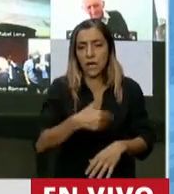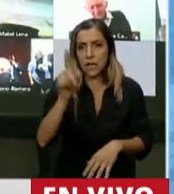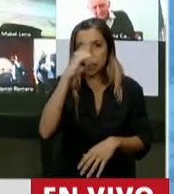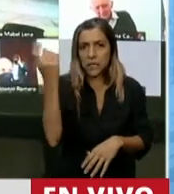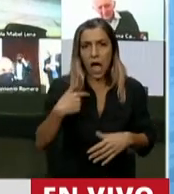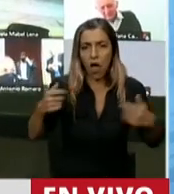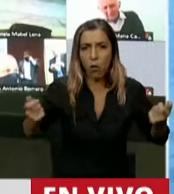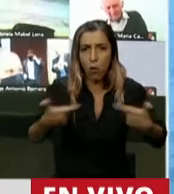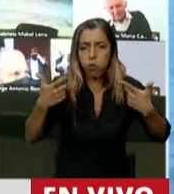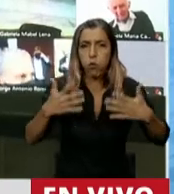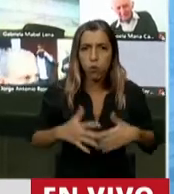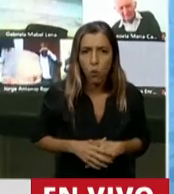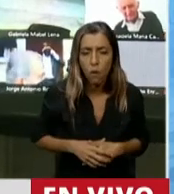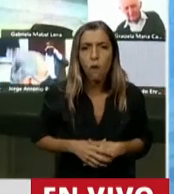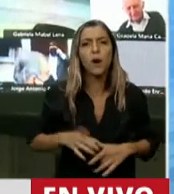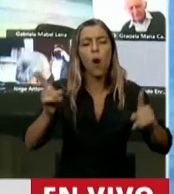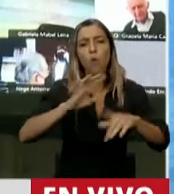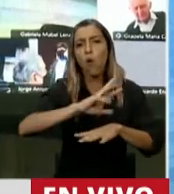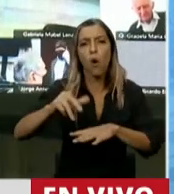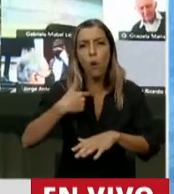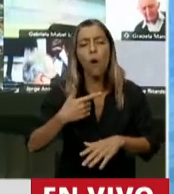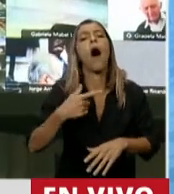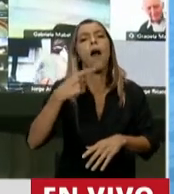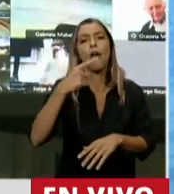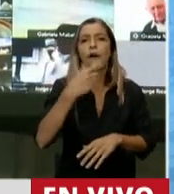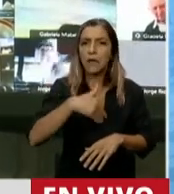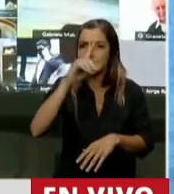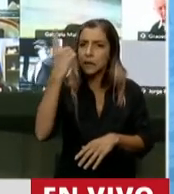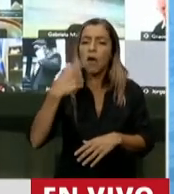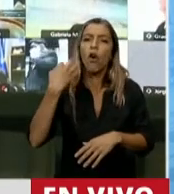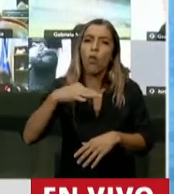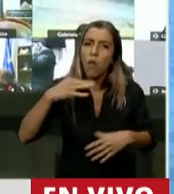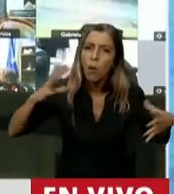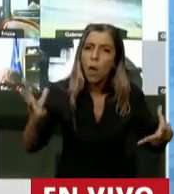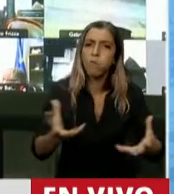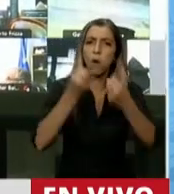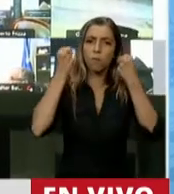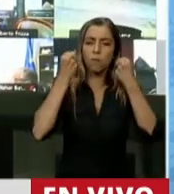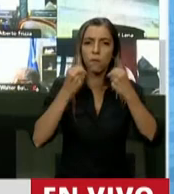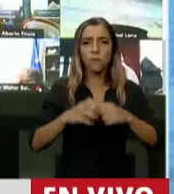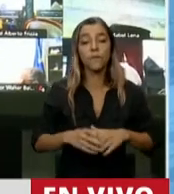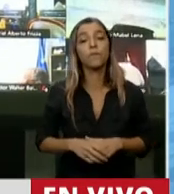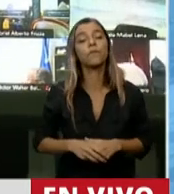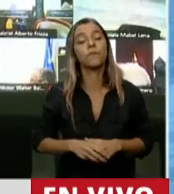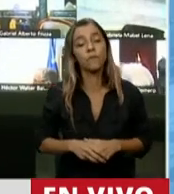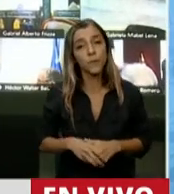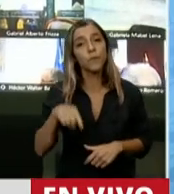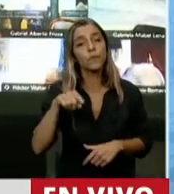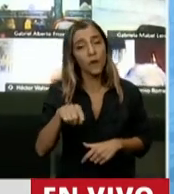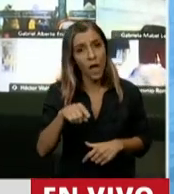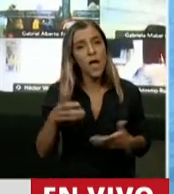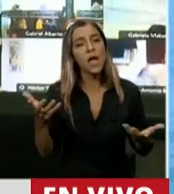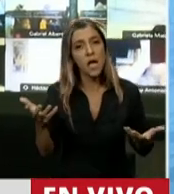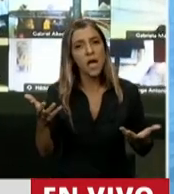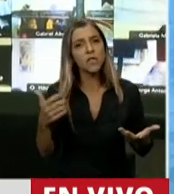argentinos eso lo suscribo con las dos manos presidenta creo que el presidente de la